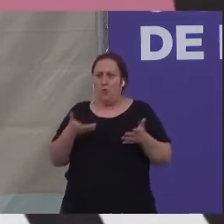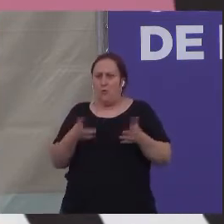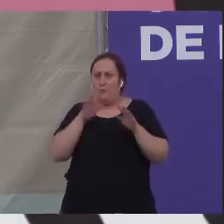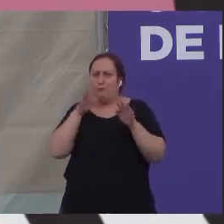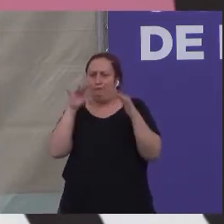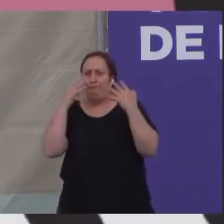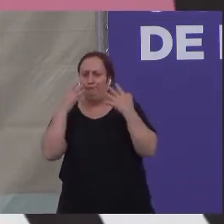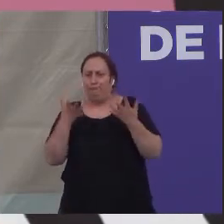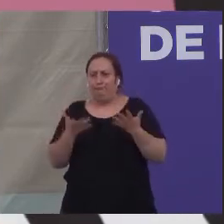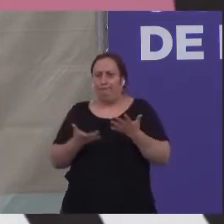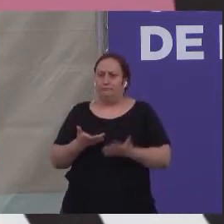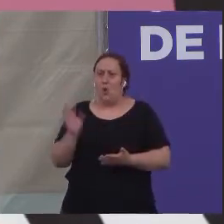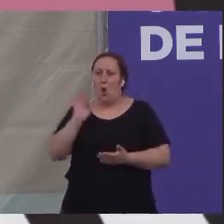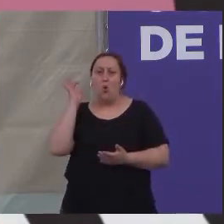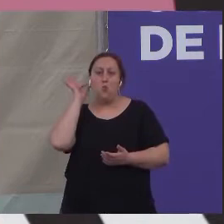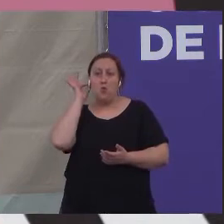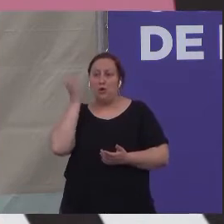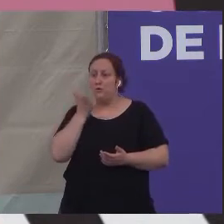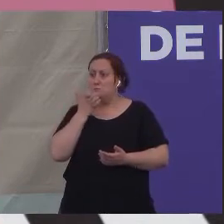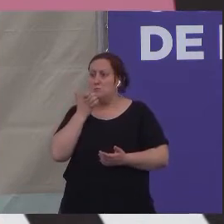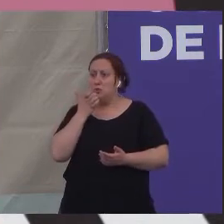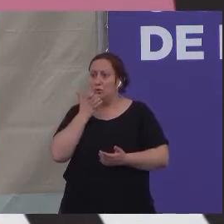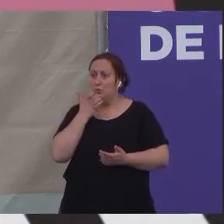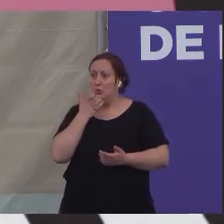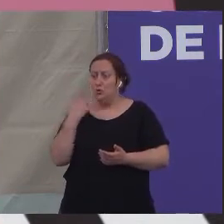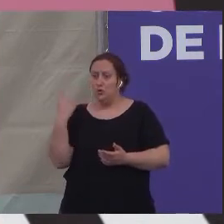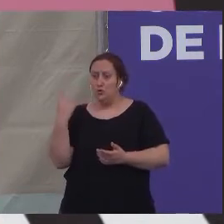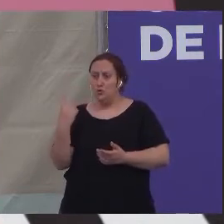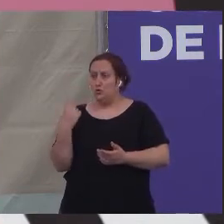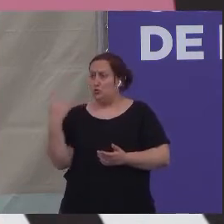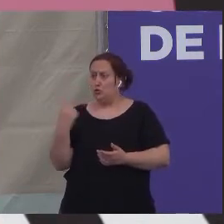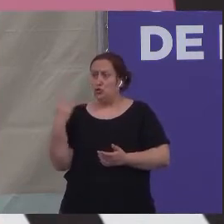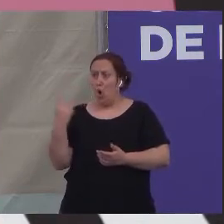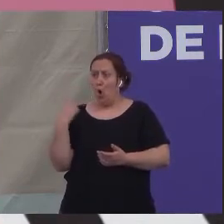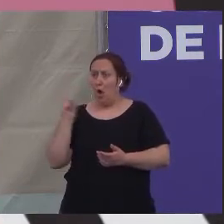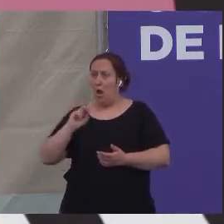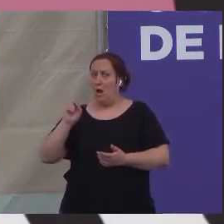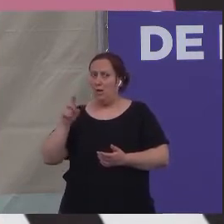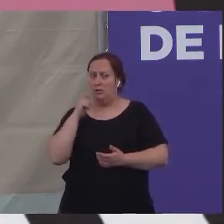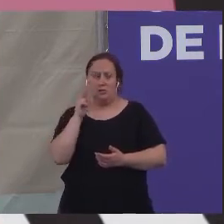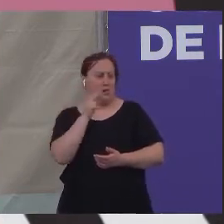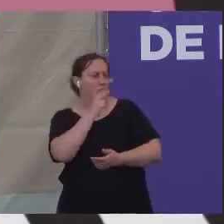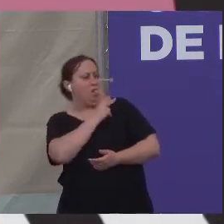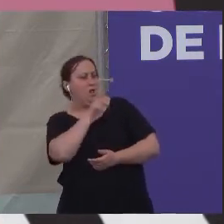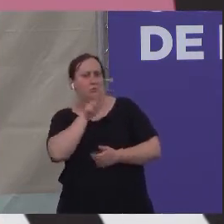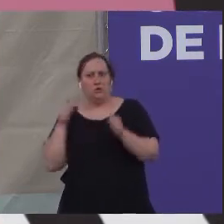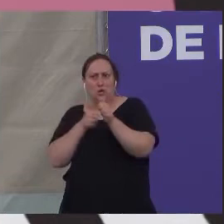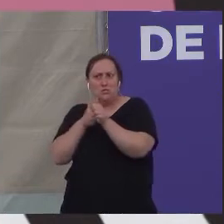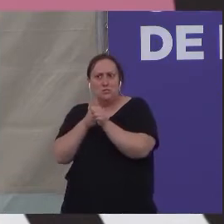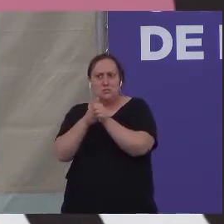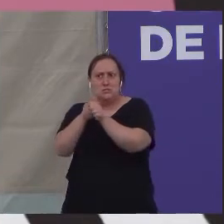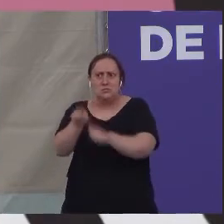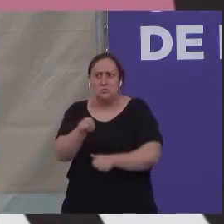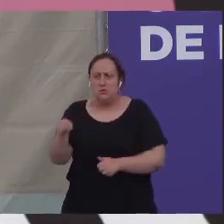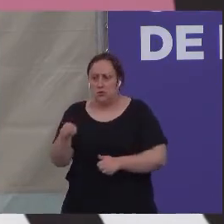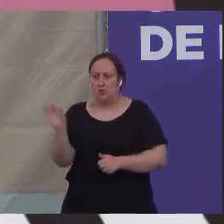hay mujeres que cuando salimos solas tenemos que mirar atrás a ver quién nos sigue, si las madres nos